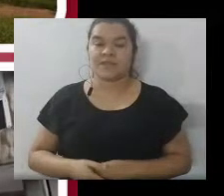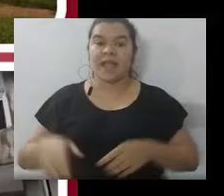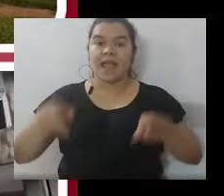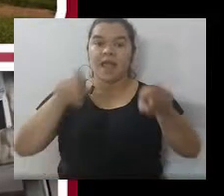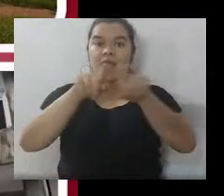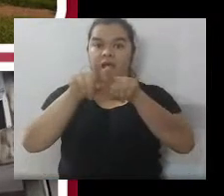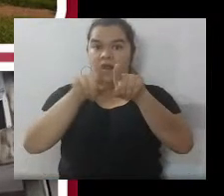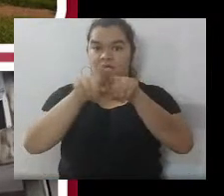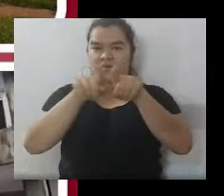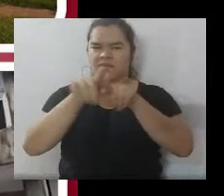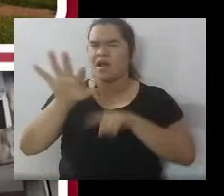duración aproximada de